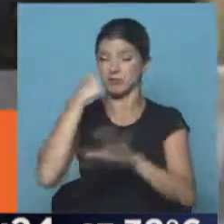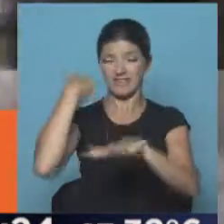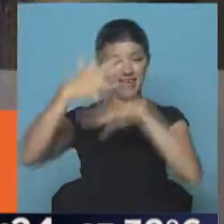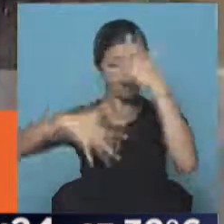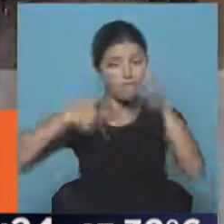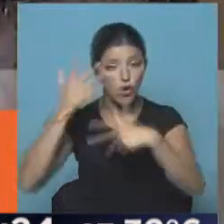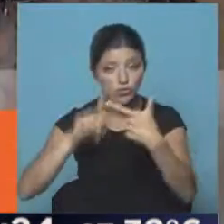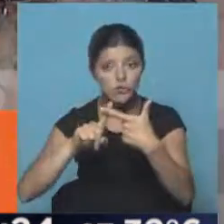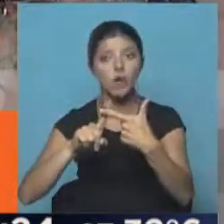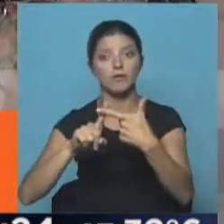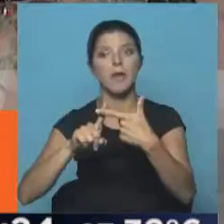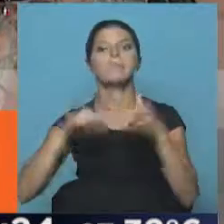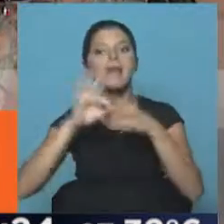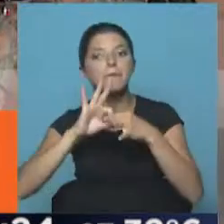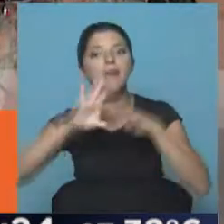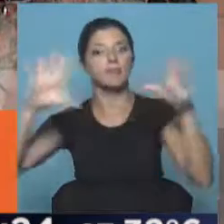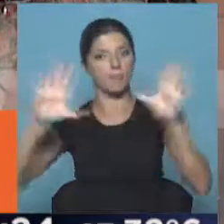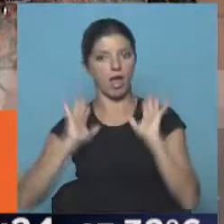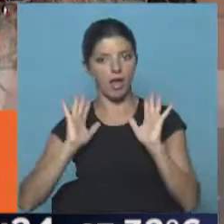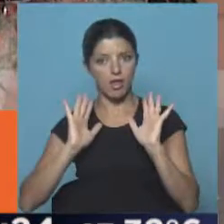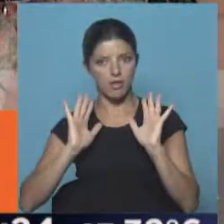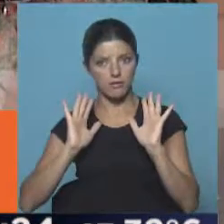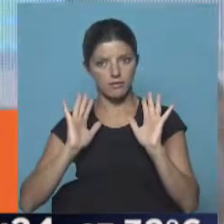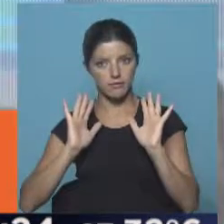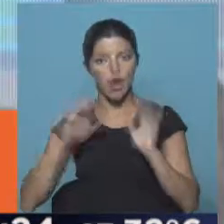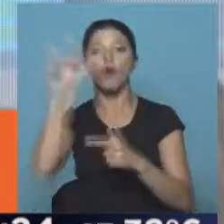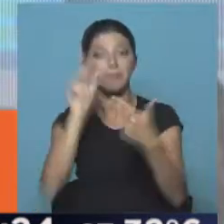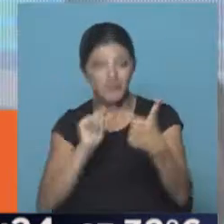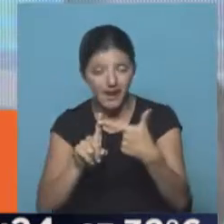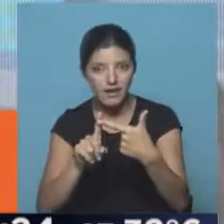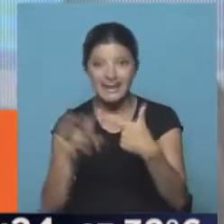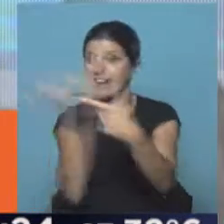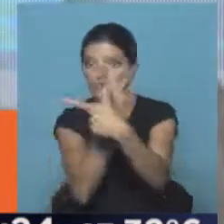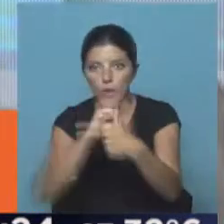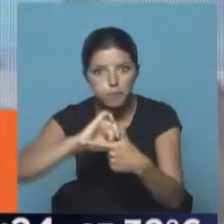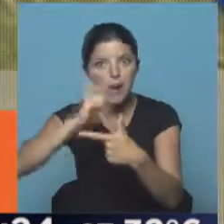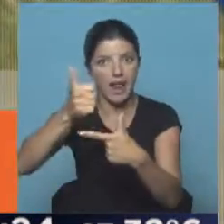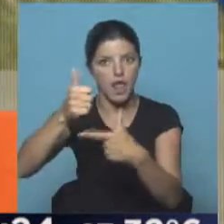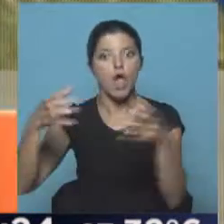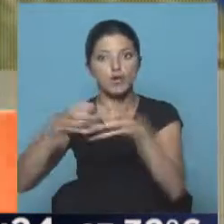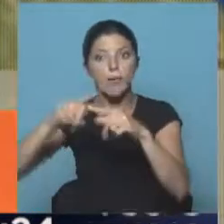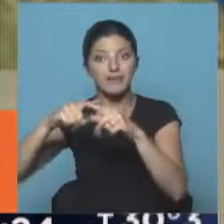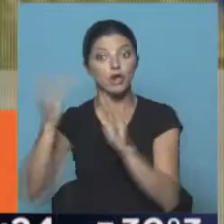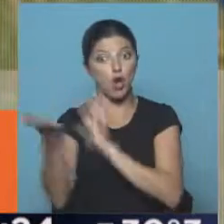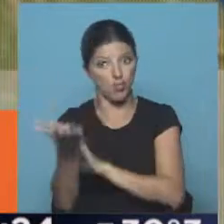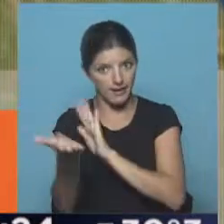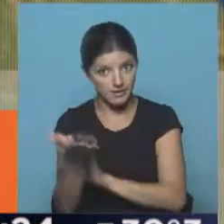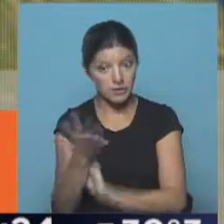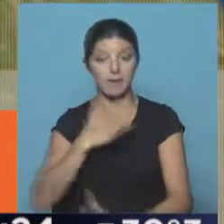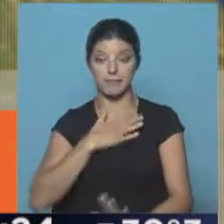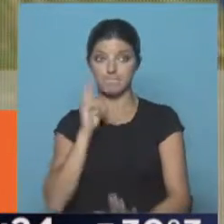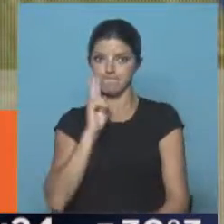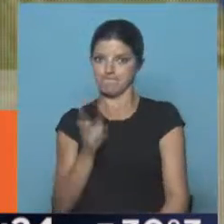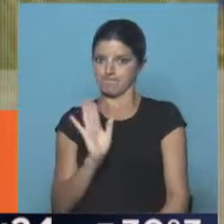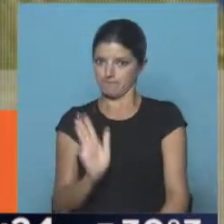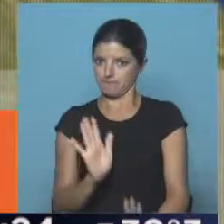yo, emancipatorias, liberales, emancipatorias, republicanas, que ahí está ascendiendo la ultraderecha, me parece muy, muy peligroso, ¿no?